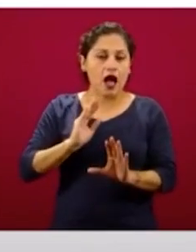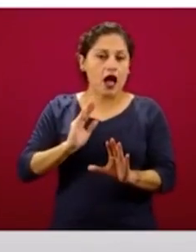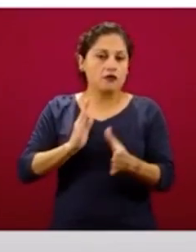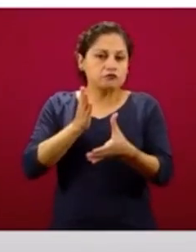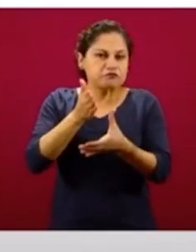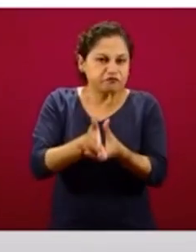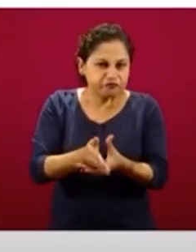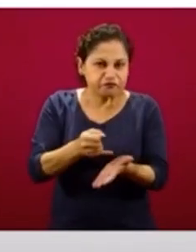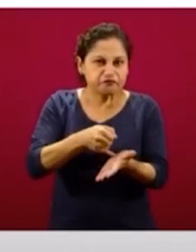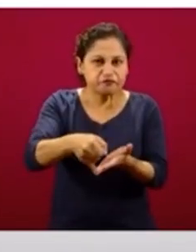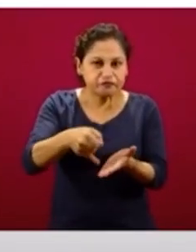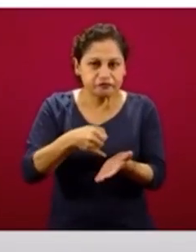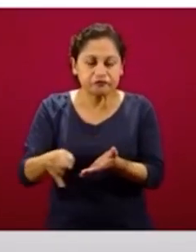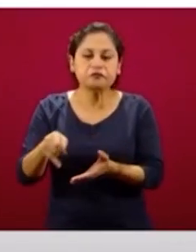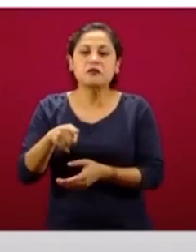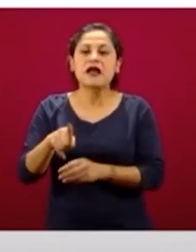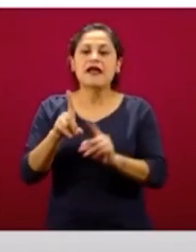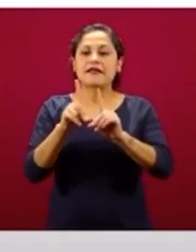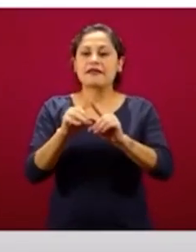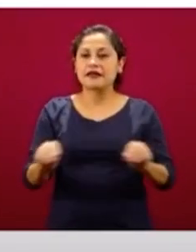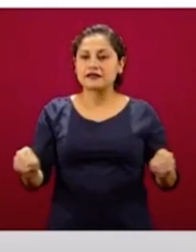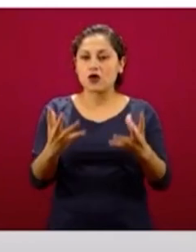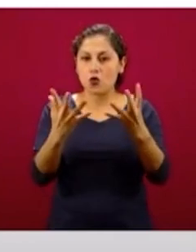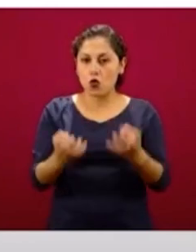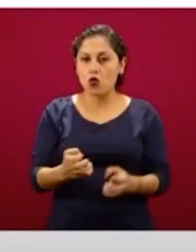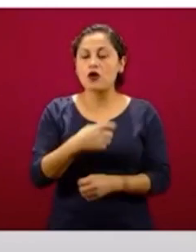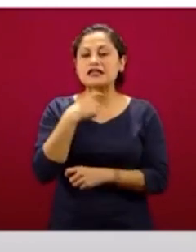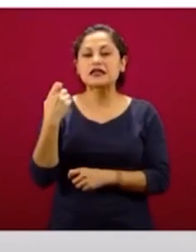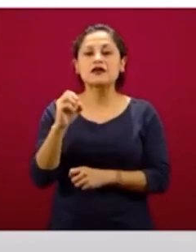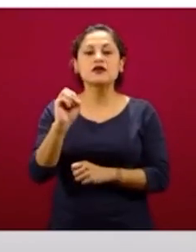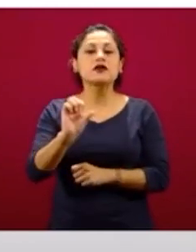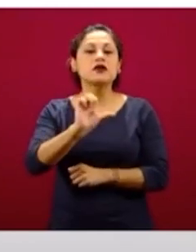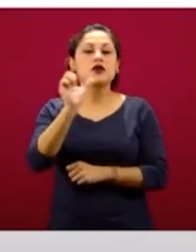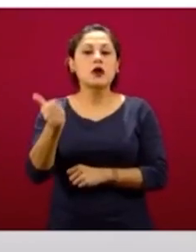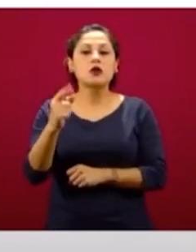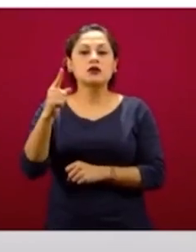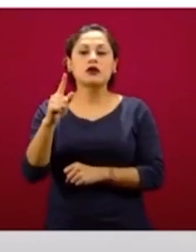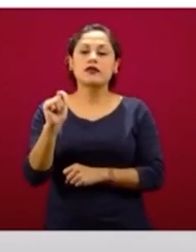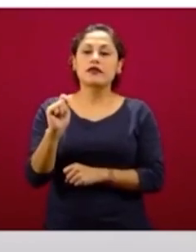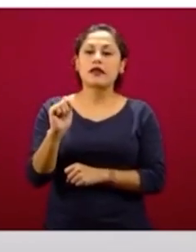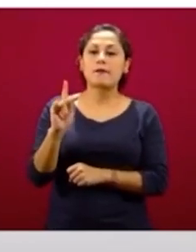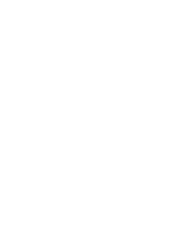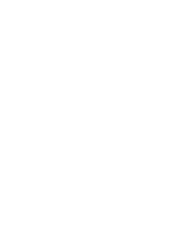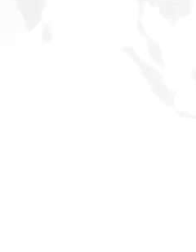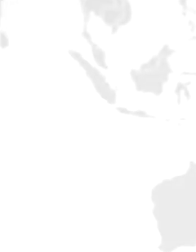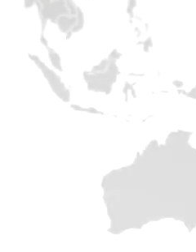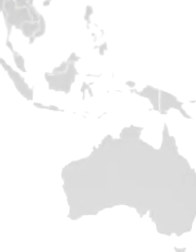en el semidesierto y sobre todo en áreas de climas templados.